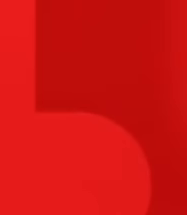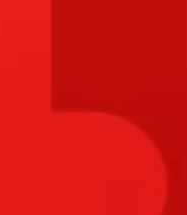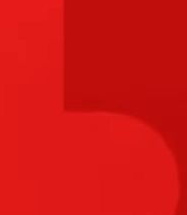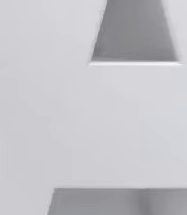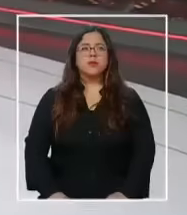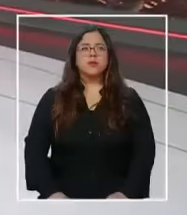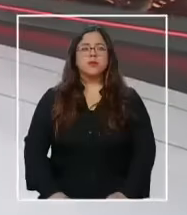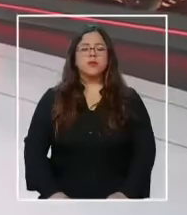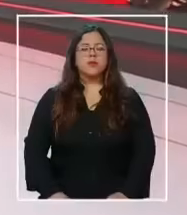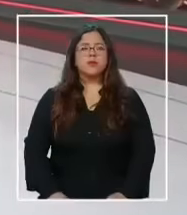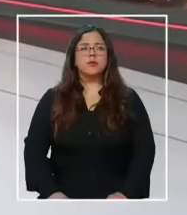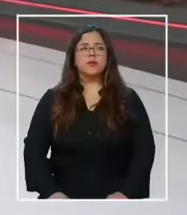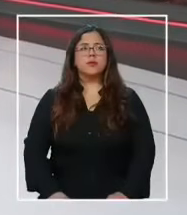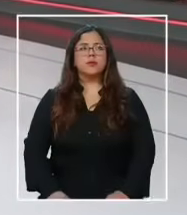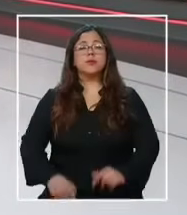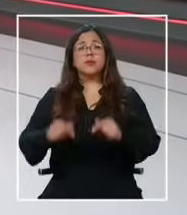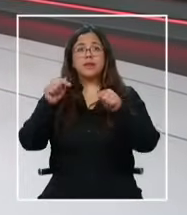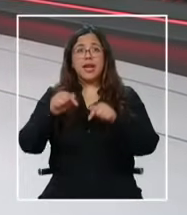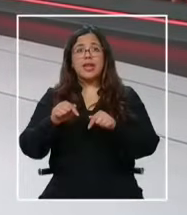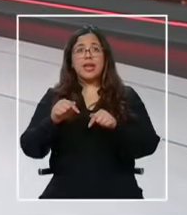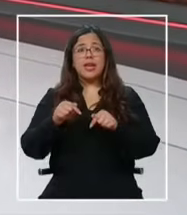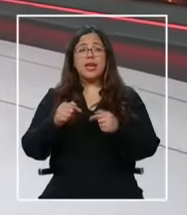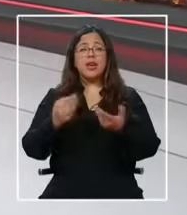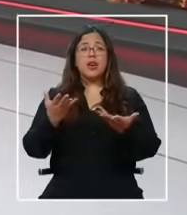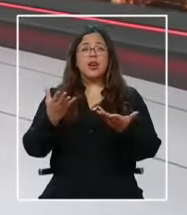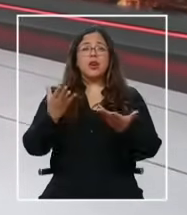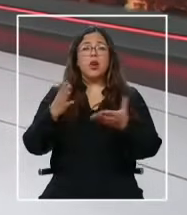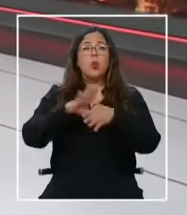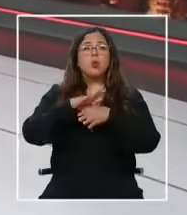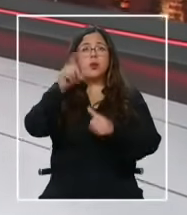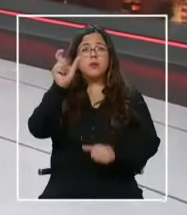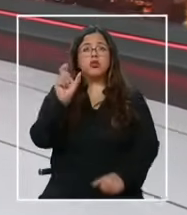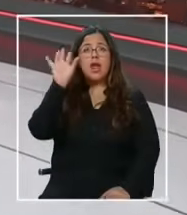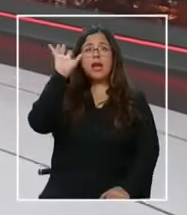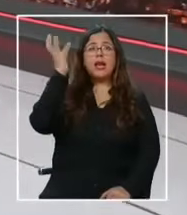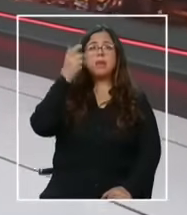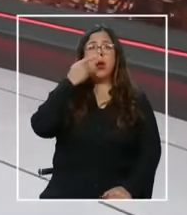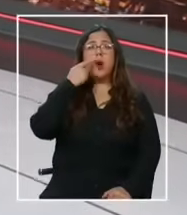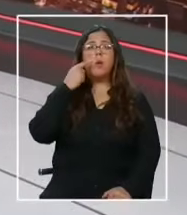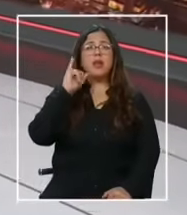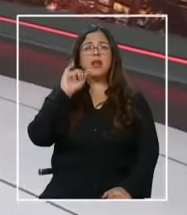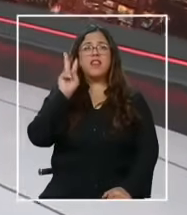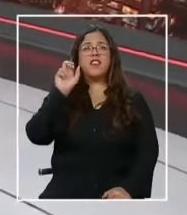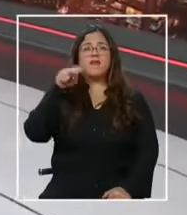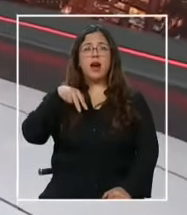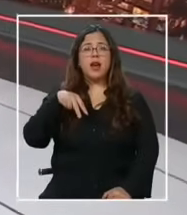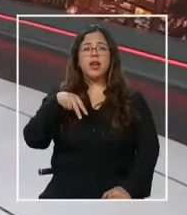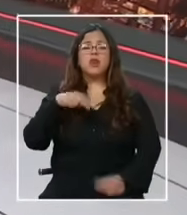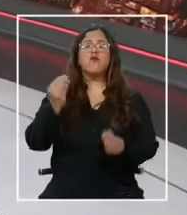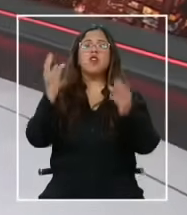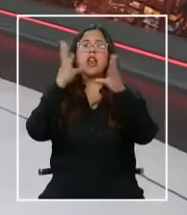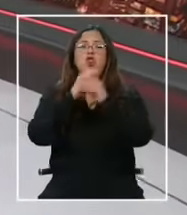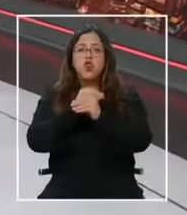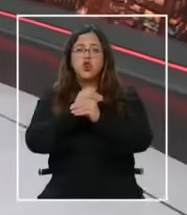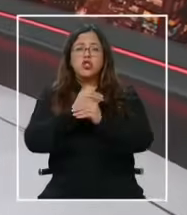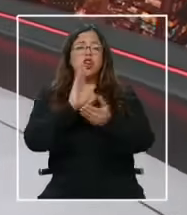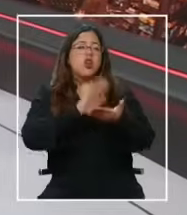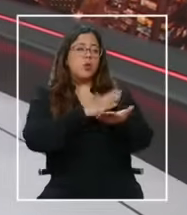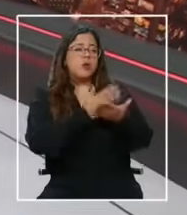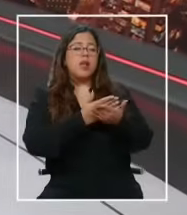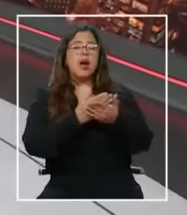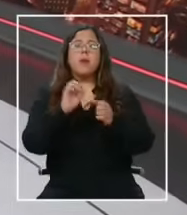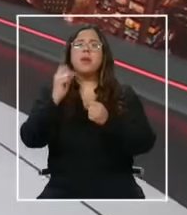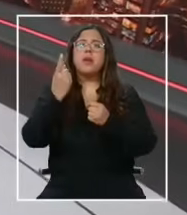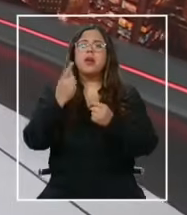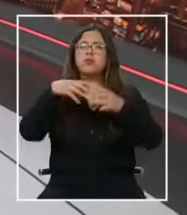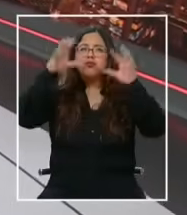noches y ya estamos aquí en el estudio con nuestro meteorólogo Iván Torres qui nos va a contar Iván buenas noches buenas